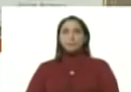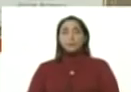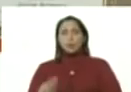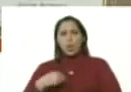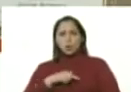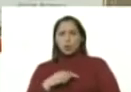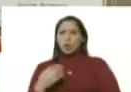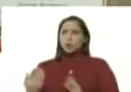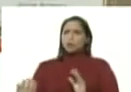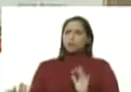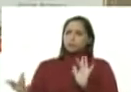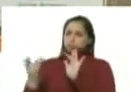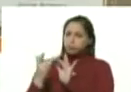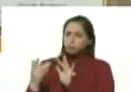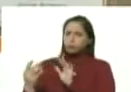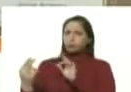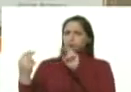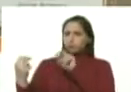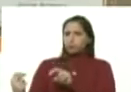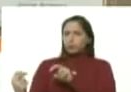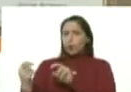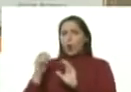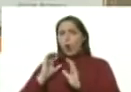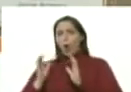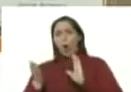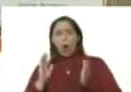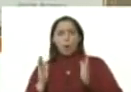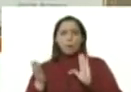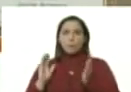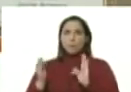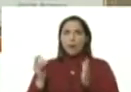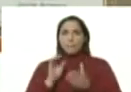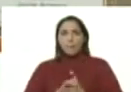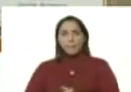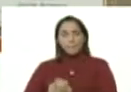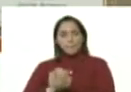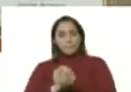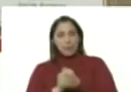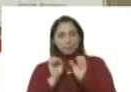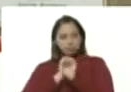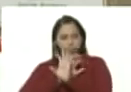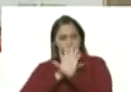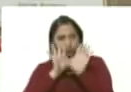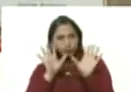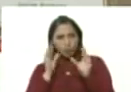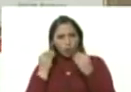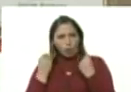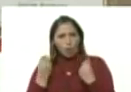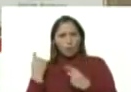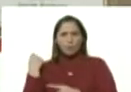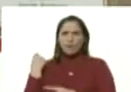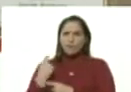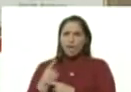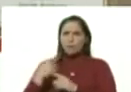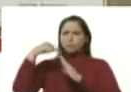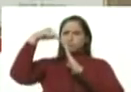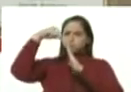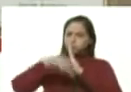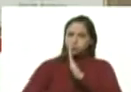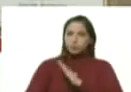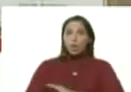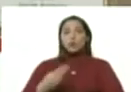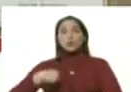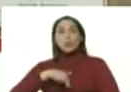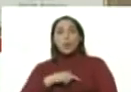conversación muy, muy amigable, muy clara, de cómo tenemos que profundizar